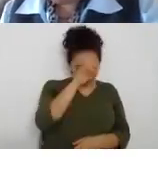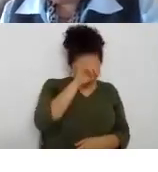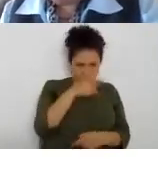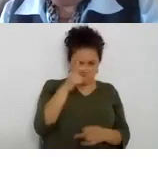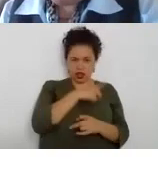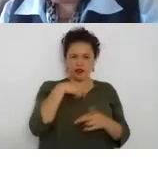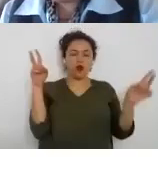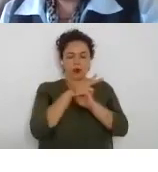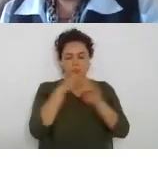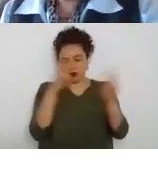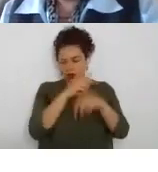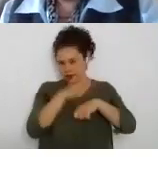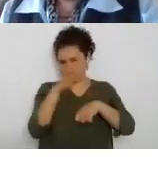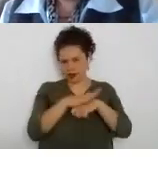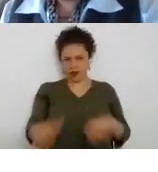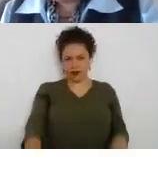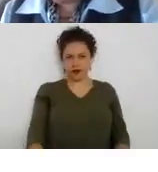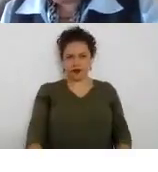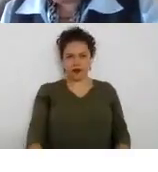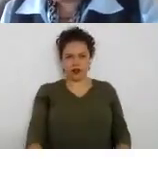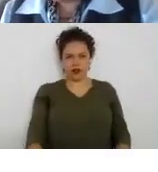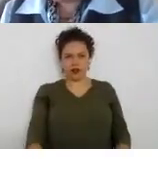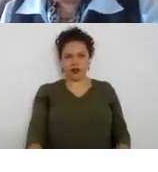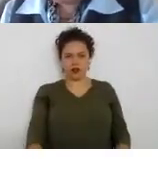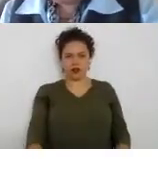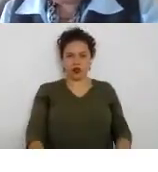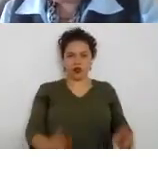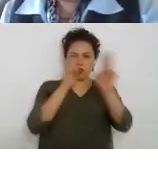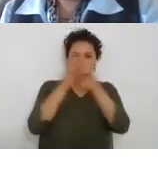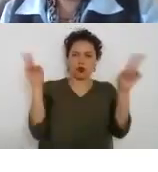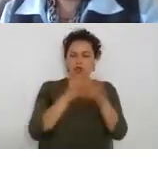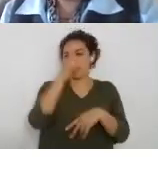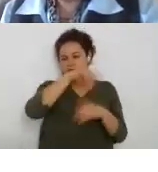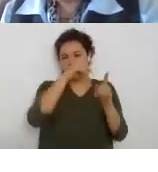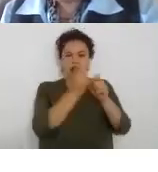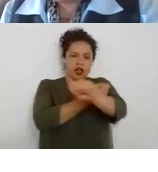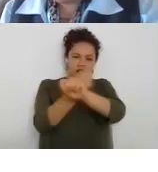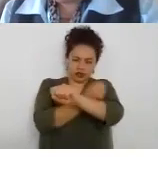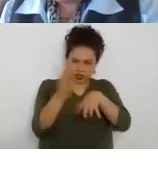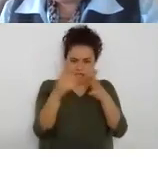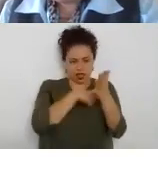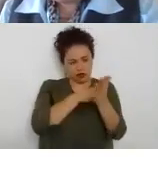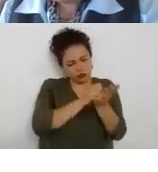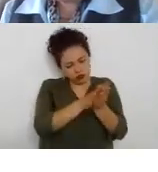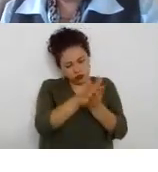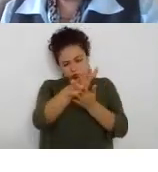más que nada. Principalmente, más que esté ventilada, que la circulación se siga permitiendo.